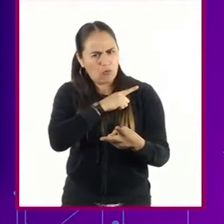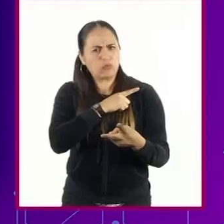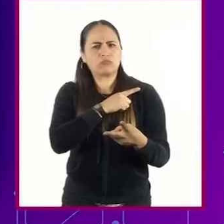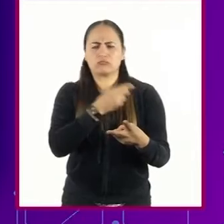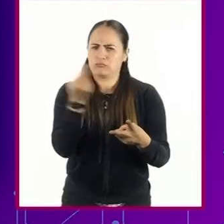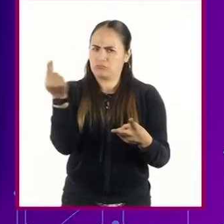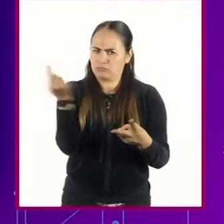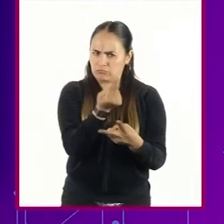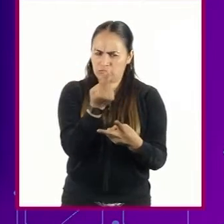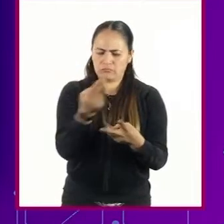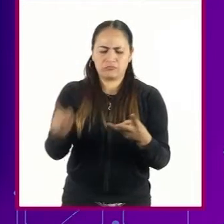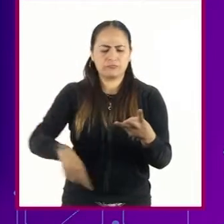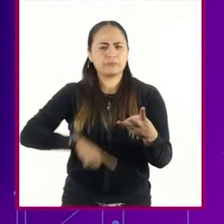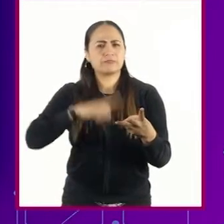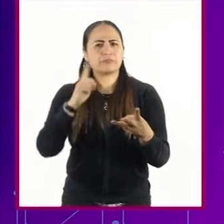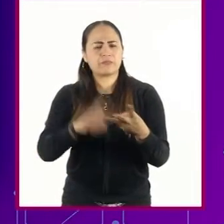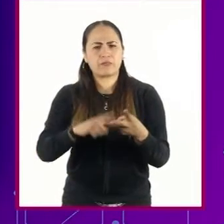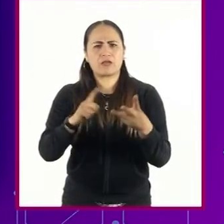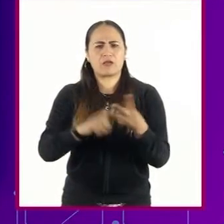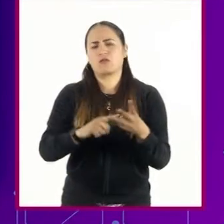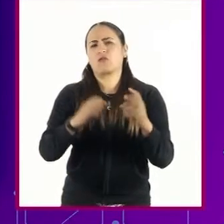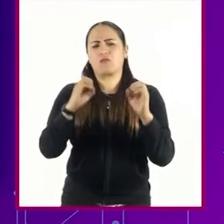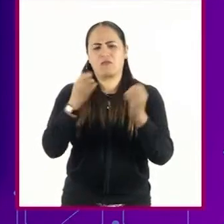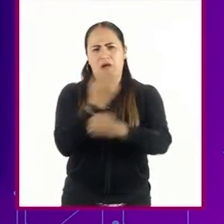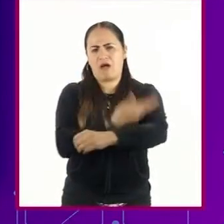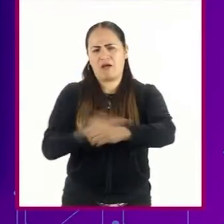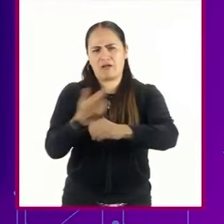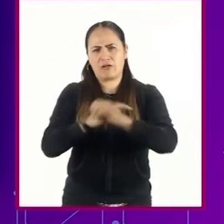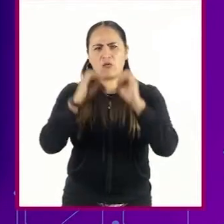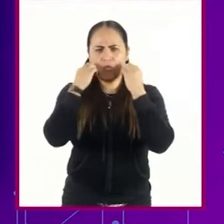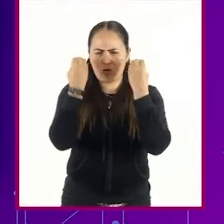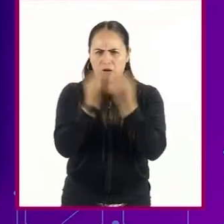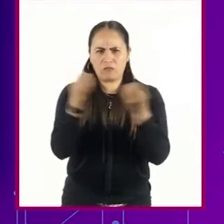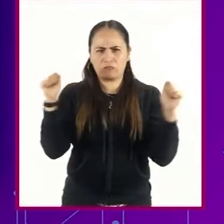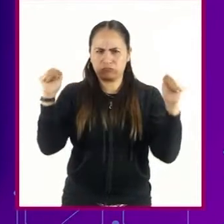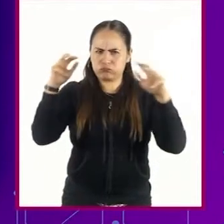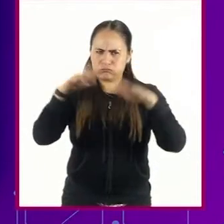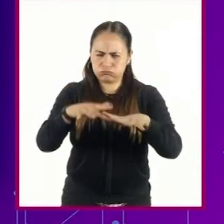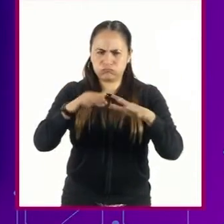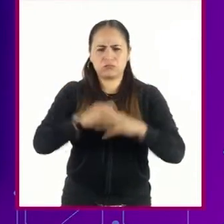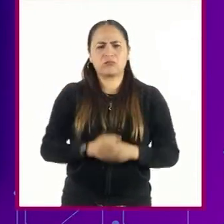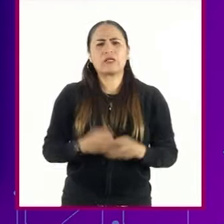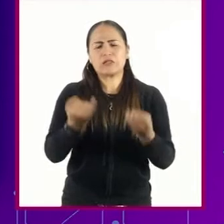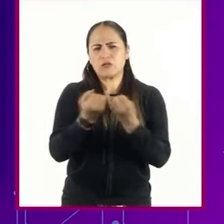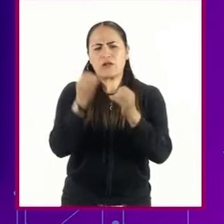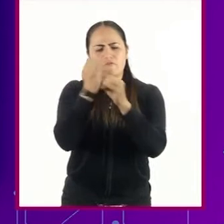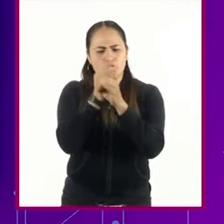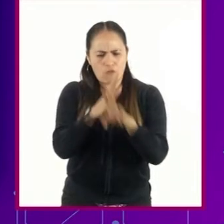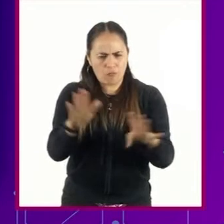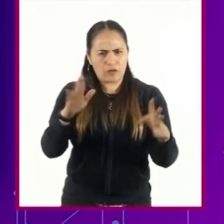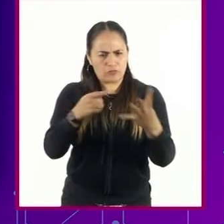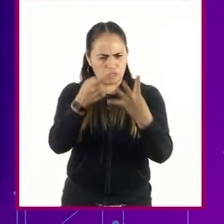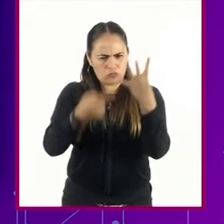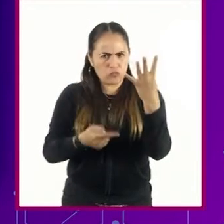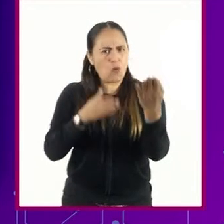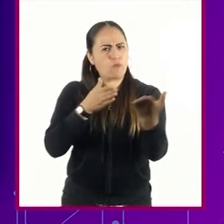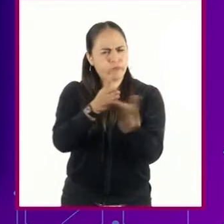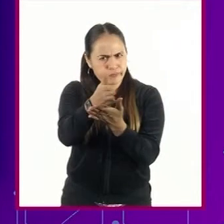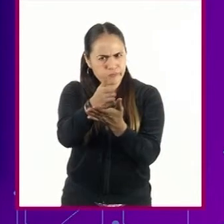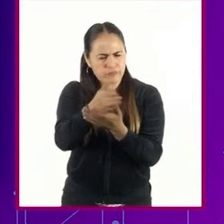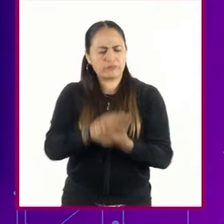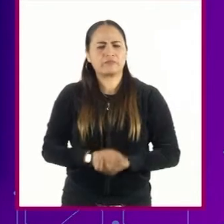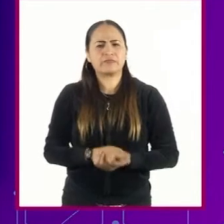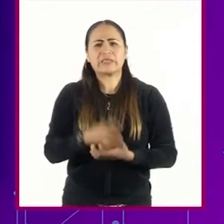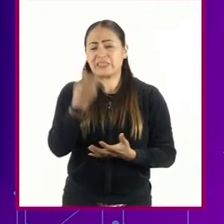a la libre organización y comunicación, derecho a la información, todo este tipo